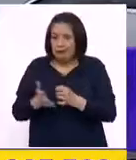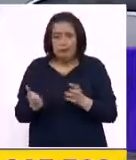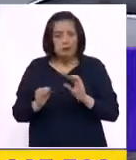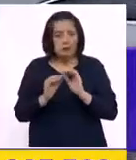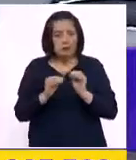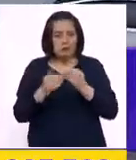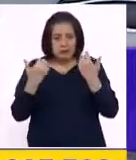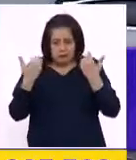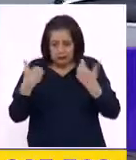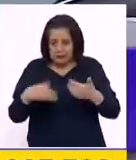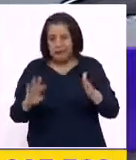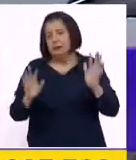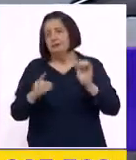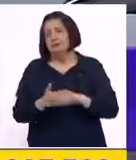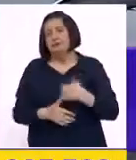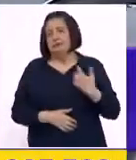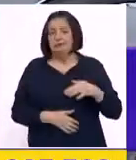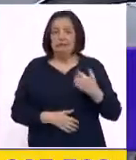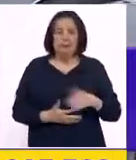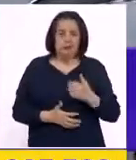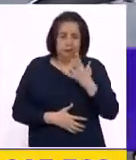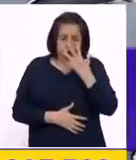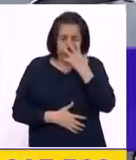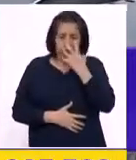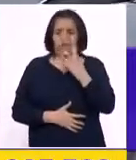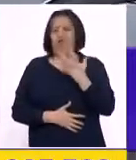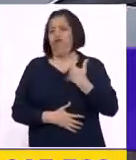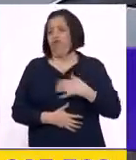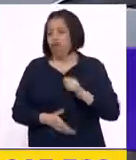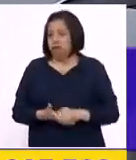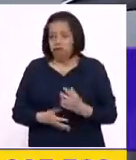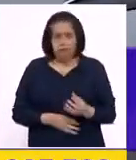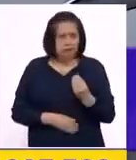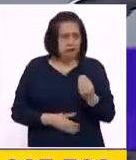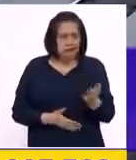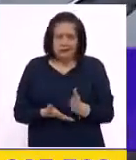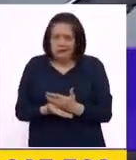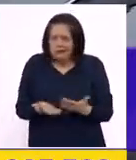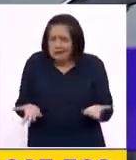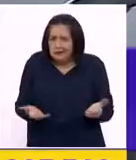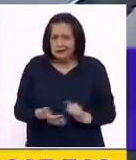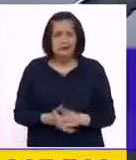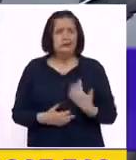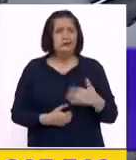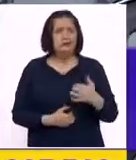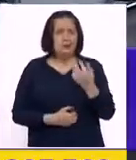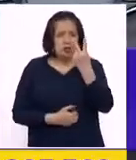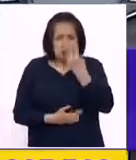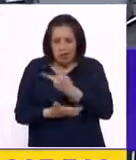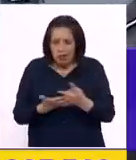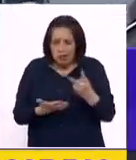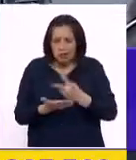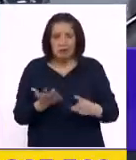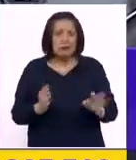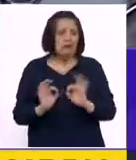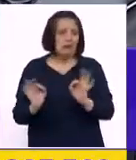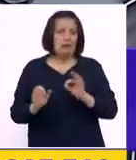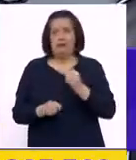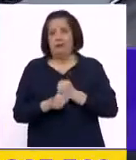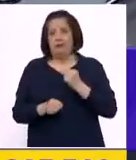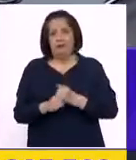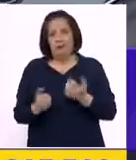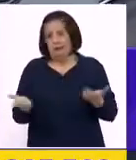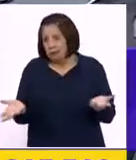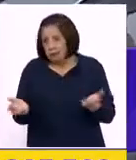Ya estamos de verdad totalmente molestos, porque no puede ser posible que sean prácticamente 2 semanas que no estamos